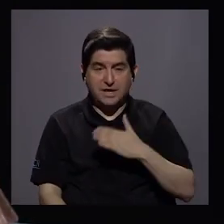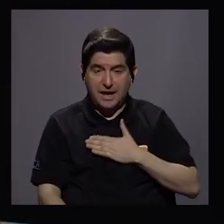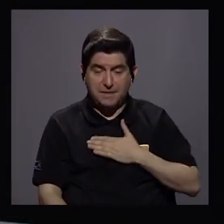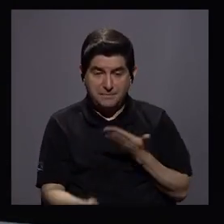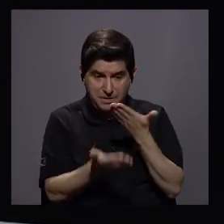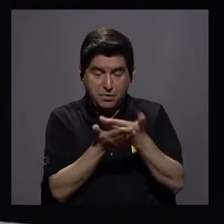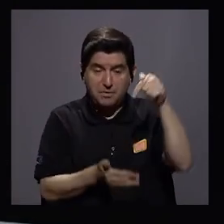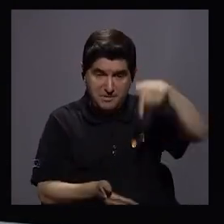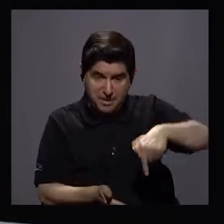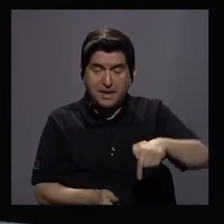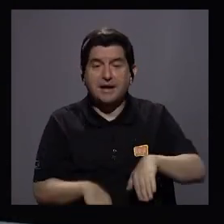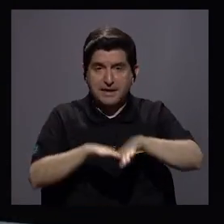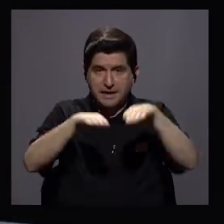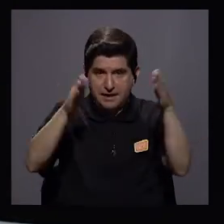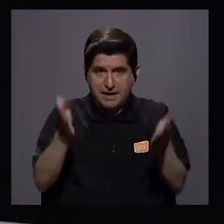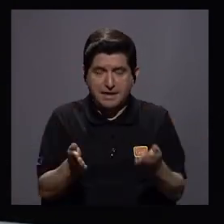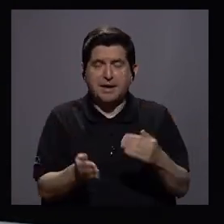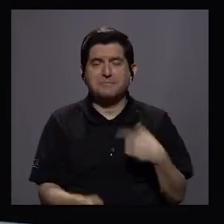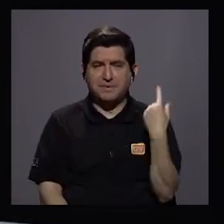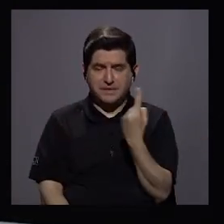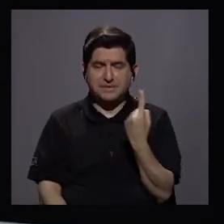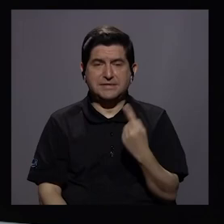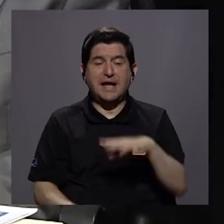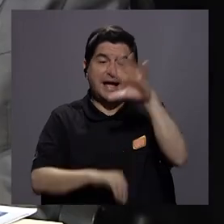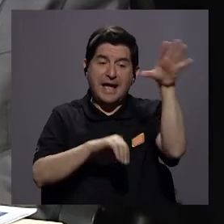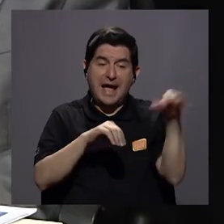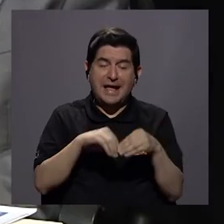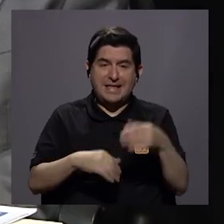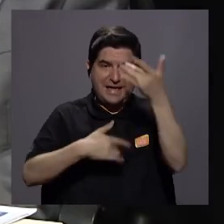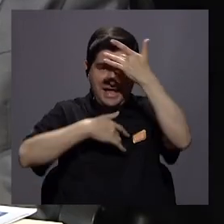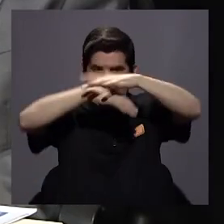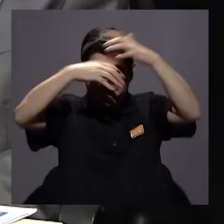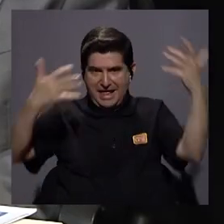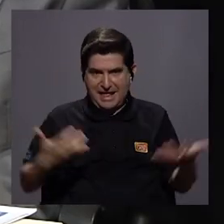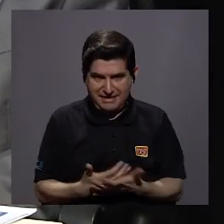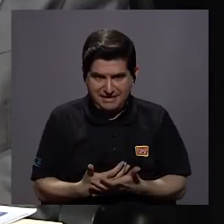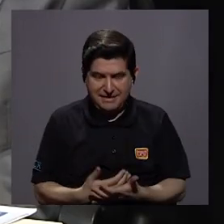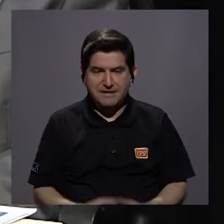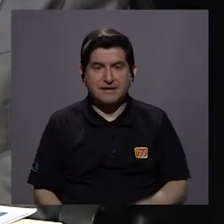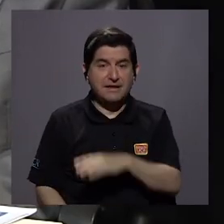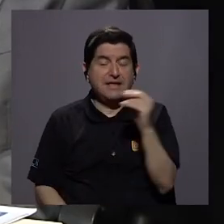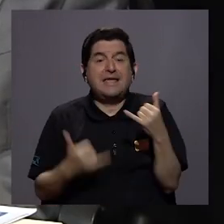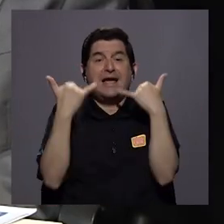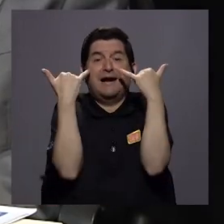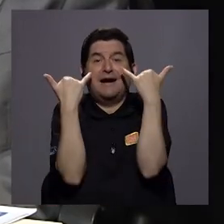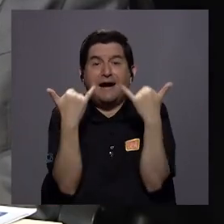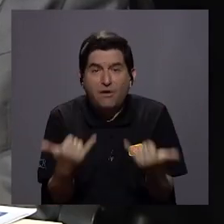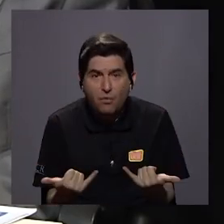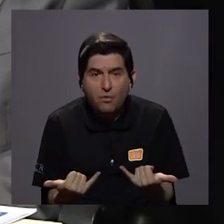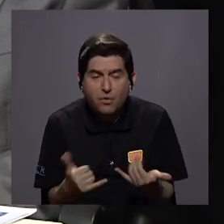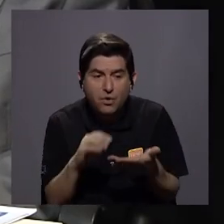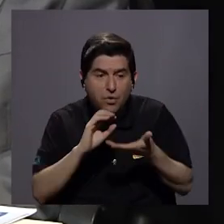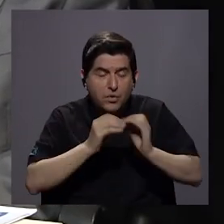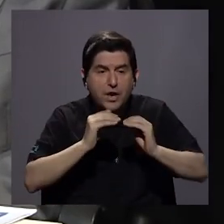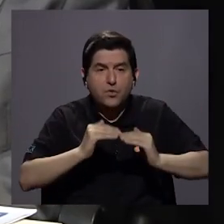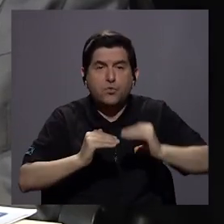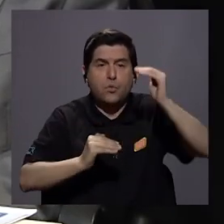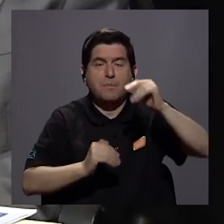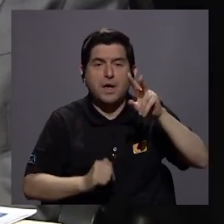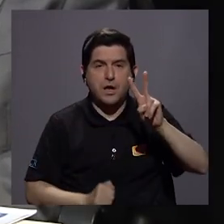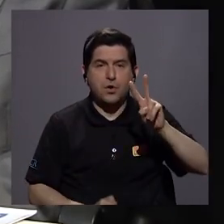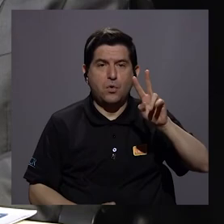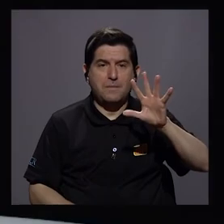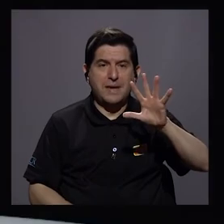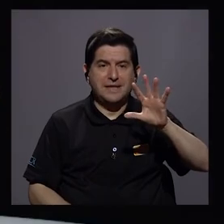plantear en esta mesa constantemente, suma la pandemia, y en esta pandemia llegamos, don Carlos, en este momento a un número superior al